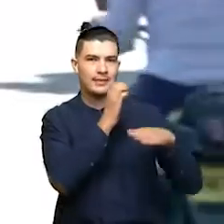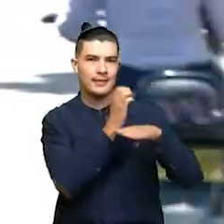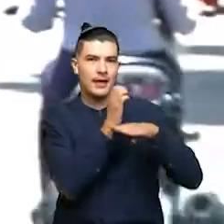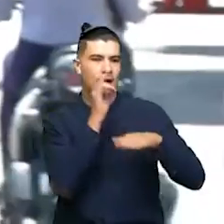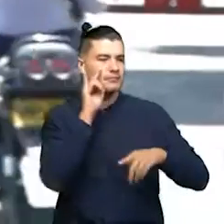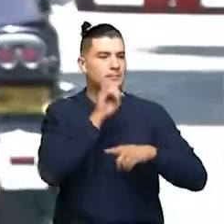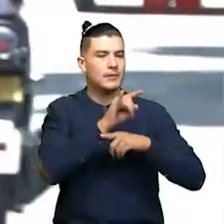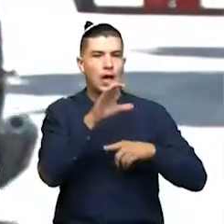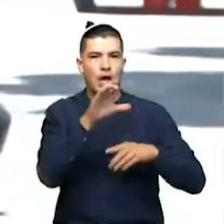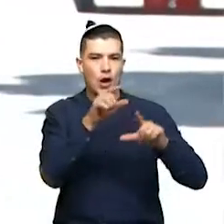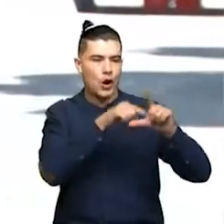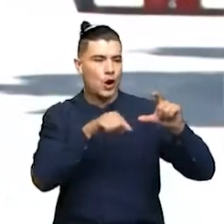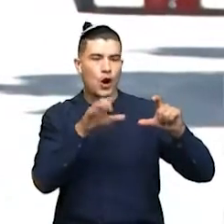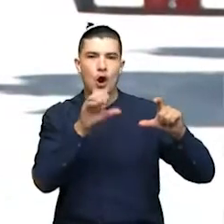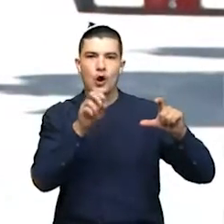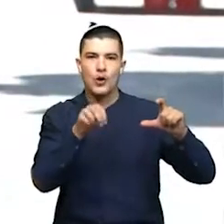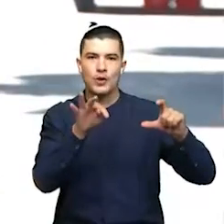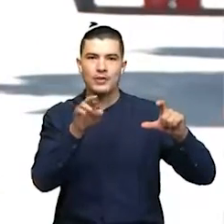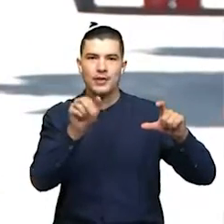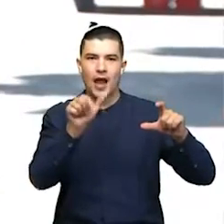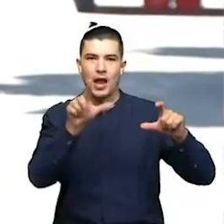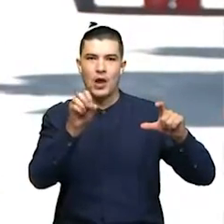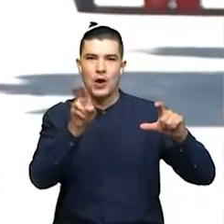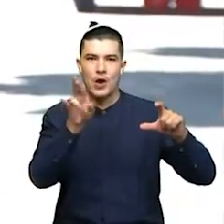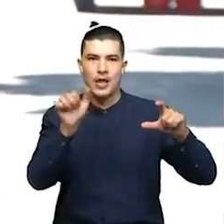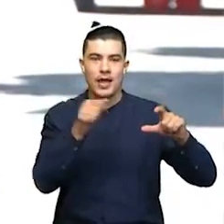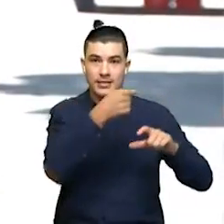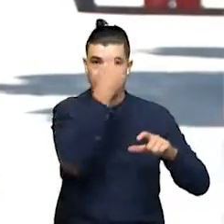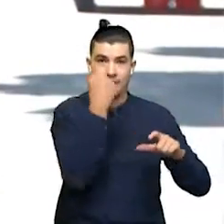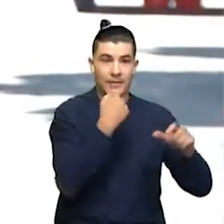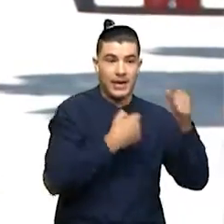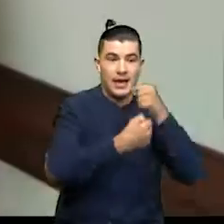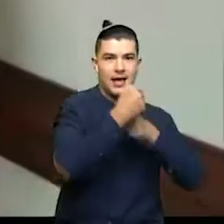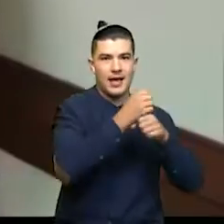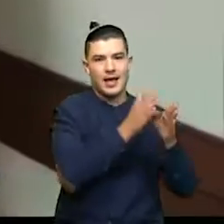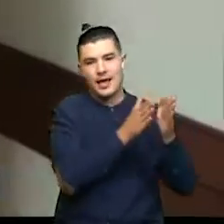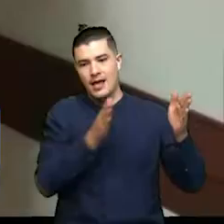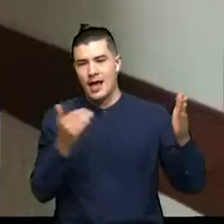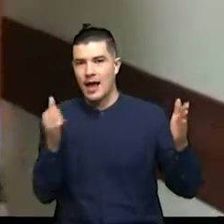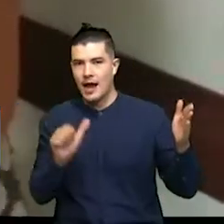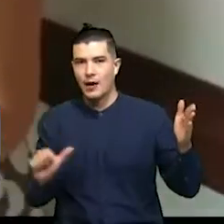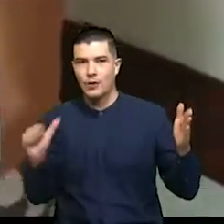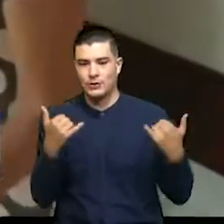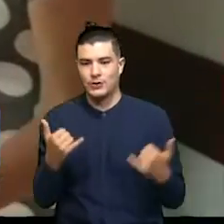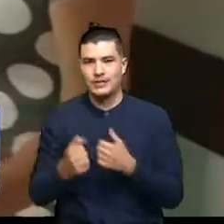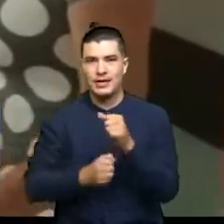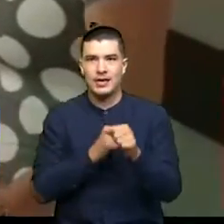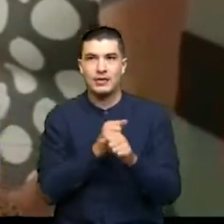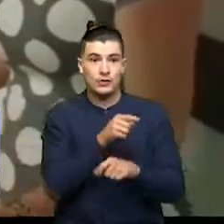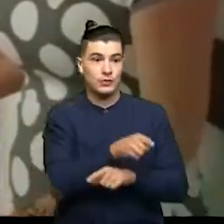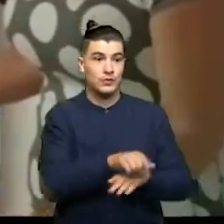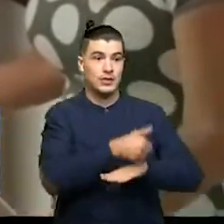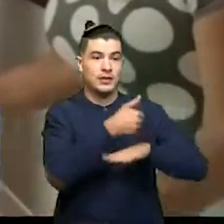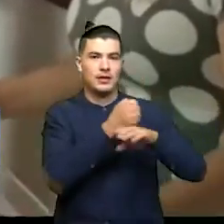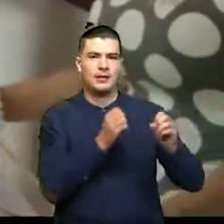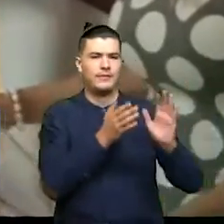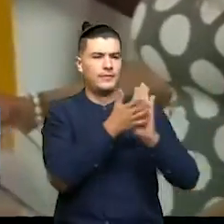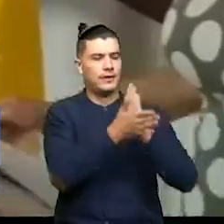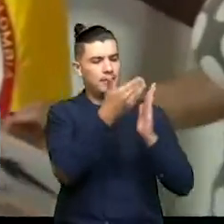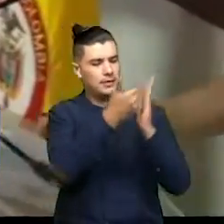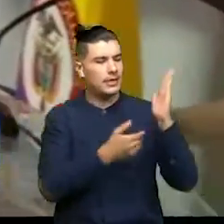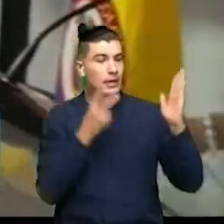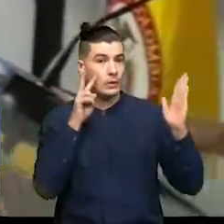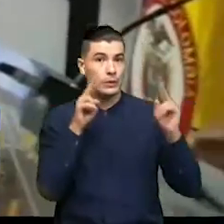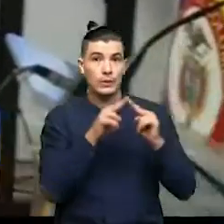de la República entre septiembre del año pasado y agosto de este año. La gerente en su informe dio a conocer que se